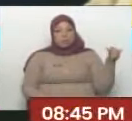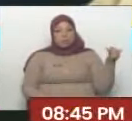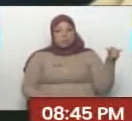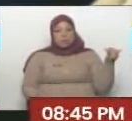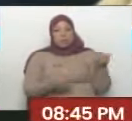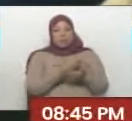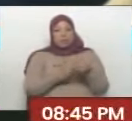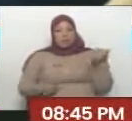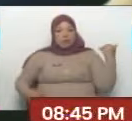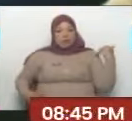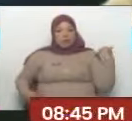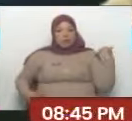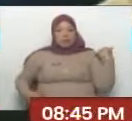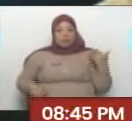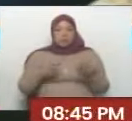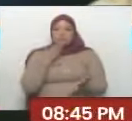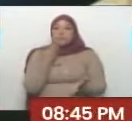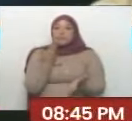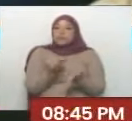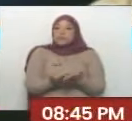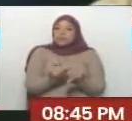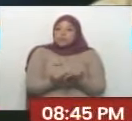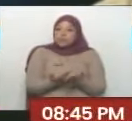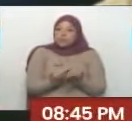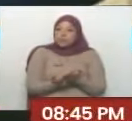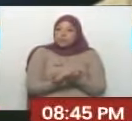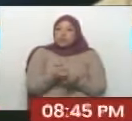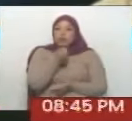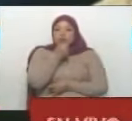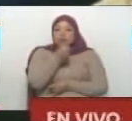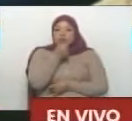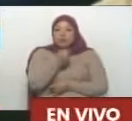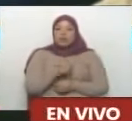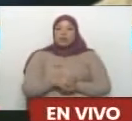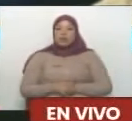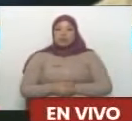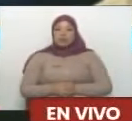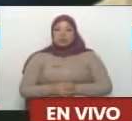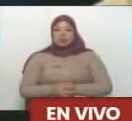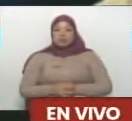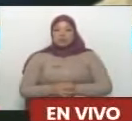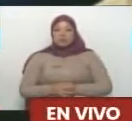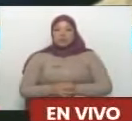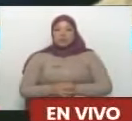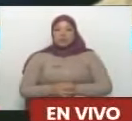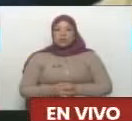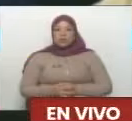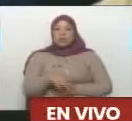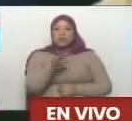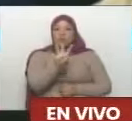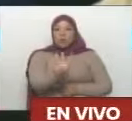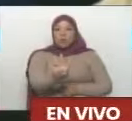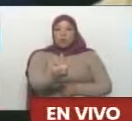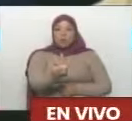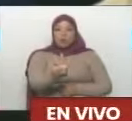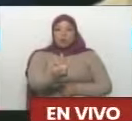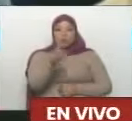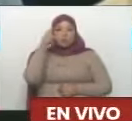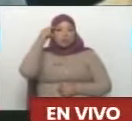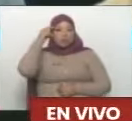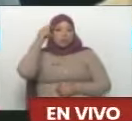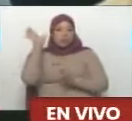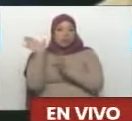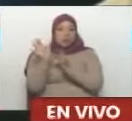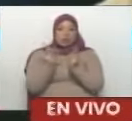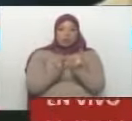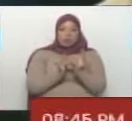Bueno, tenemos la propuesta para una declaratoria del día 4 de